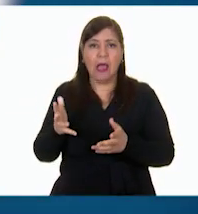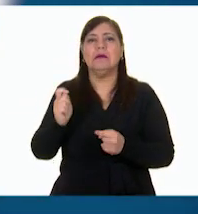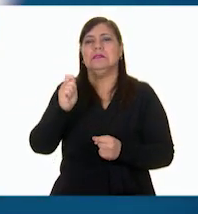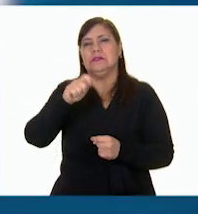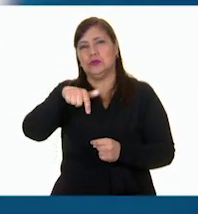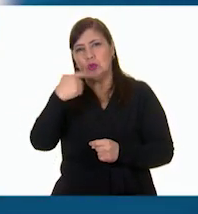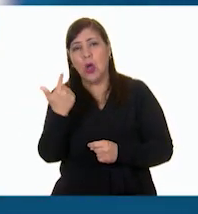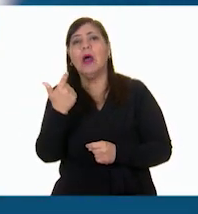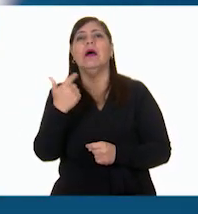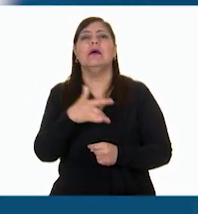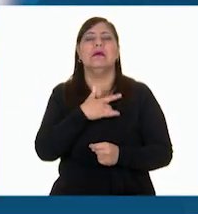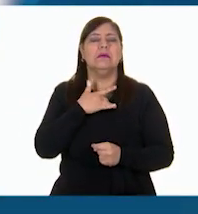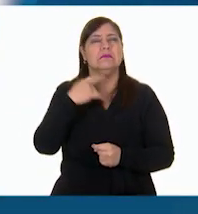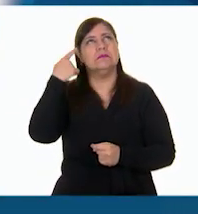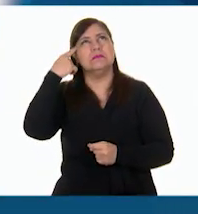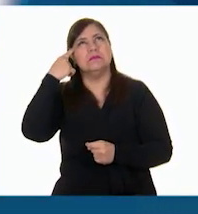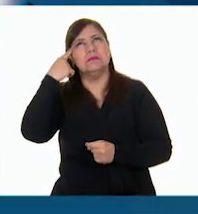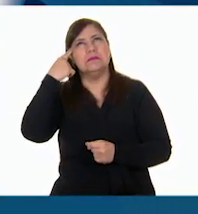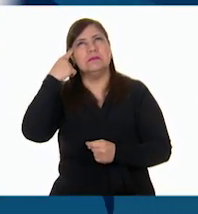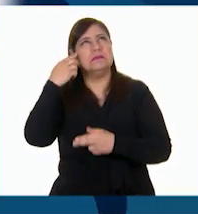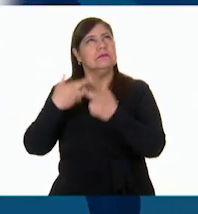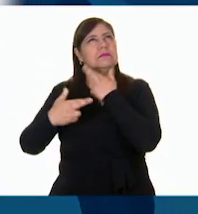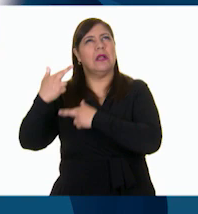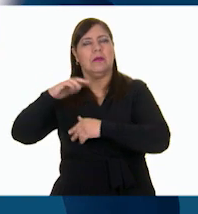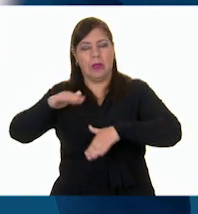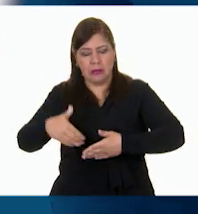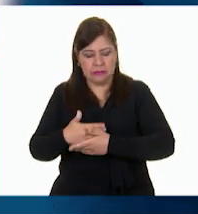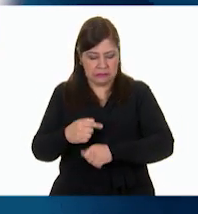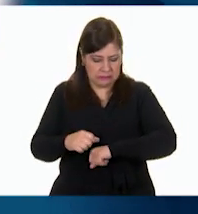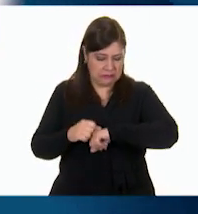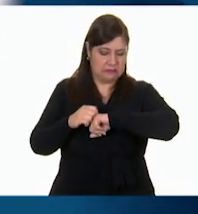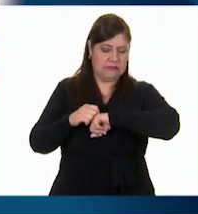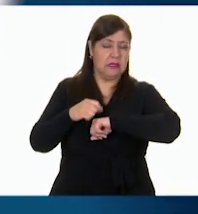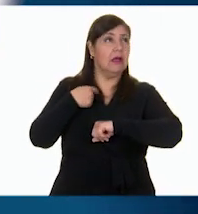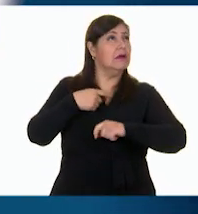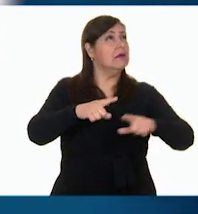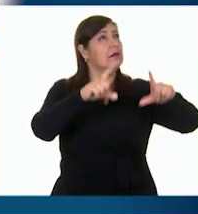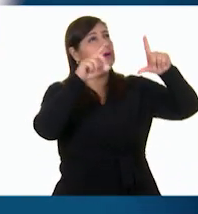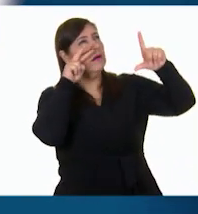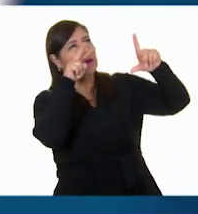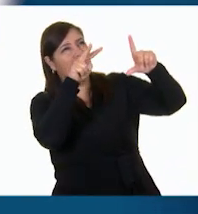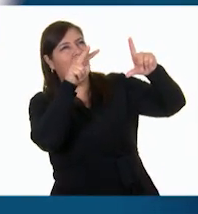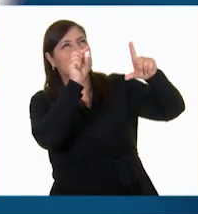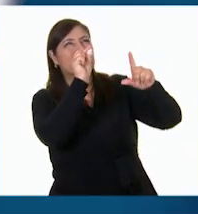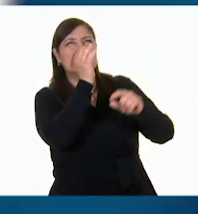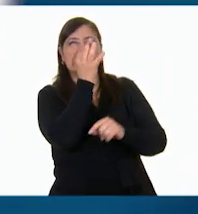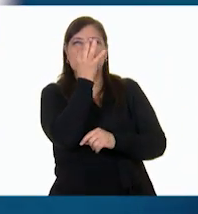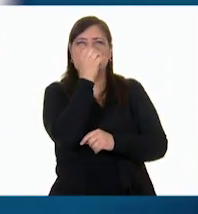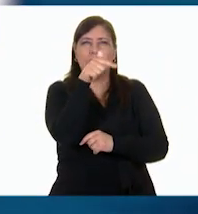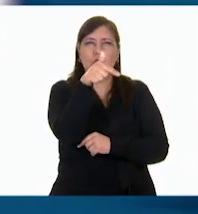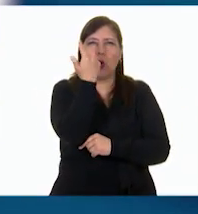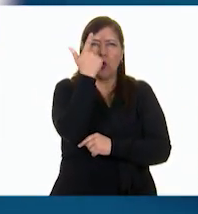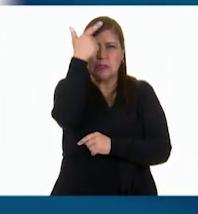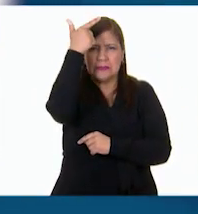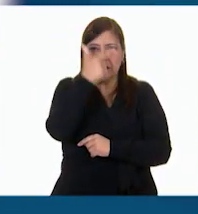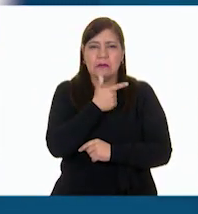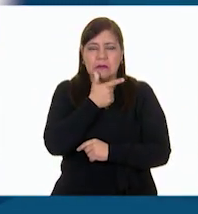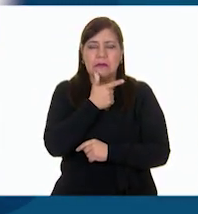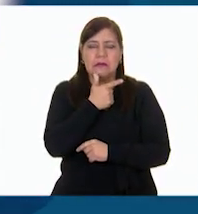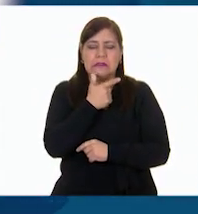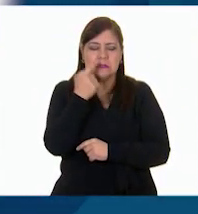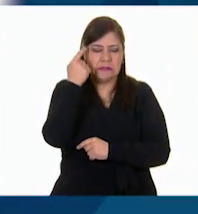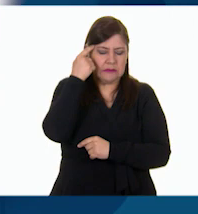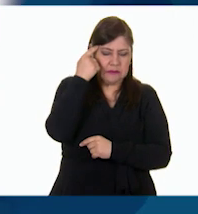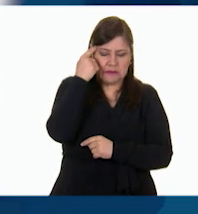una vez más al día del nacimiento. Miró el reloj. Faltaba poco para la medianoche. Quién sabe desde cuándo, se